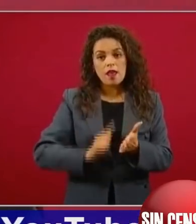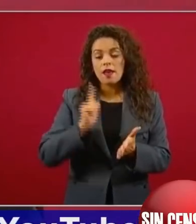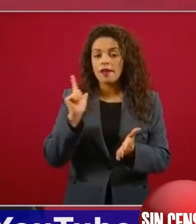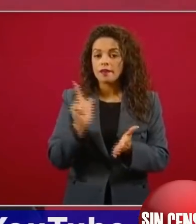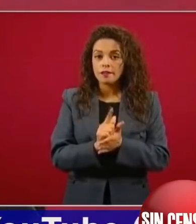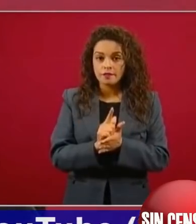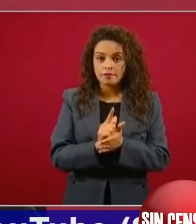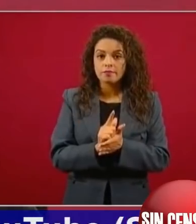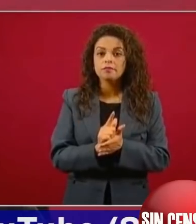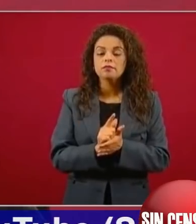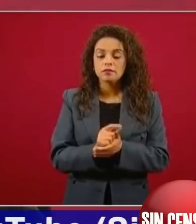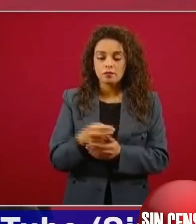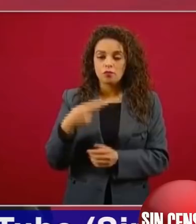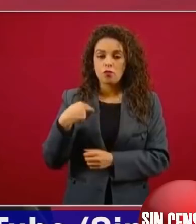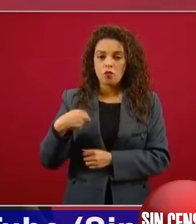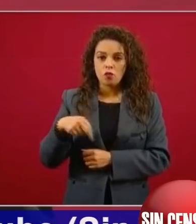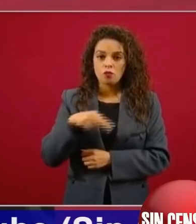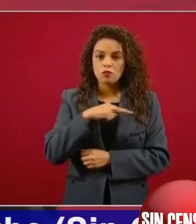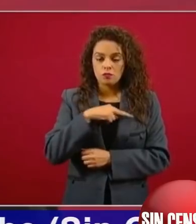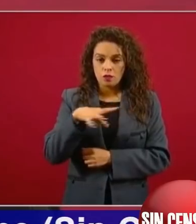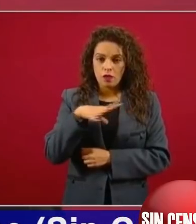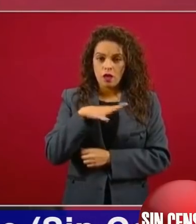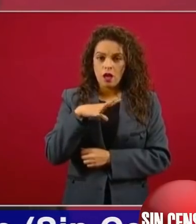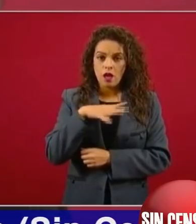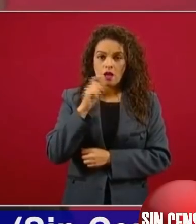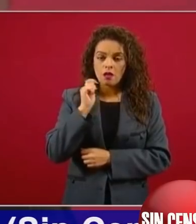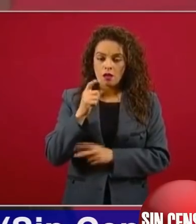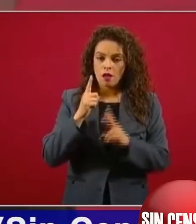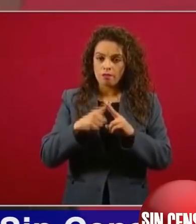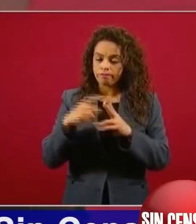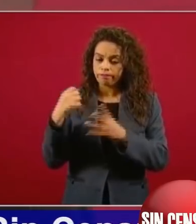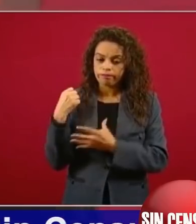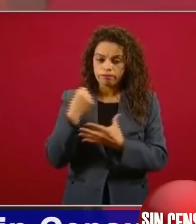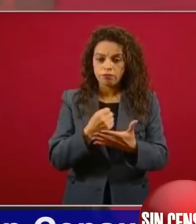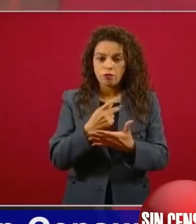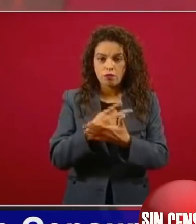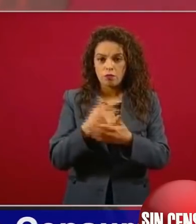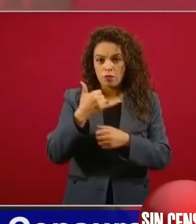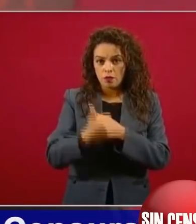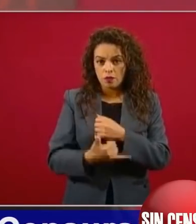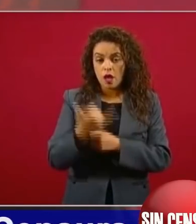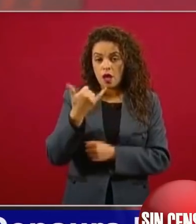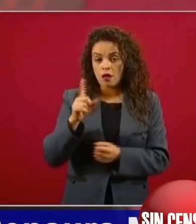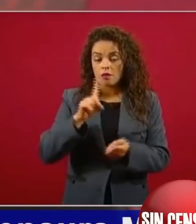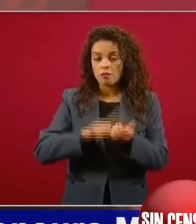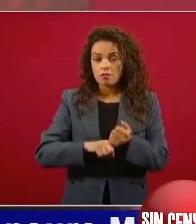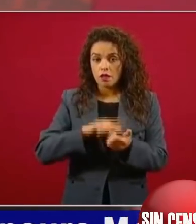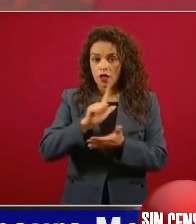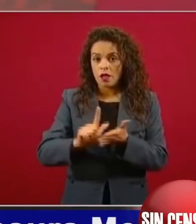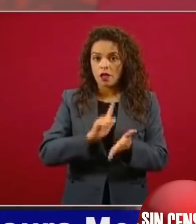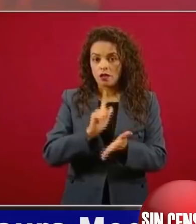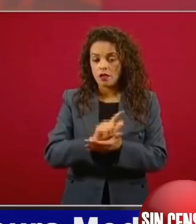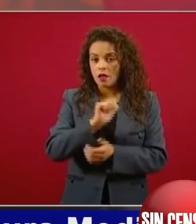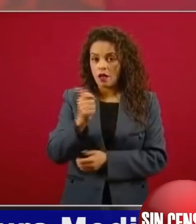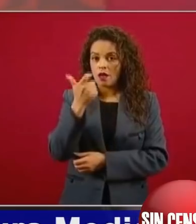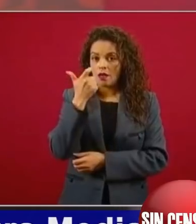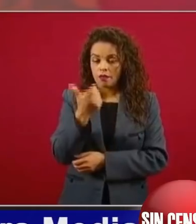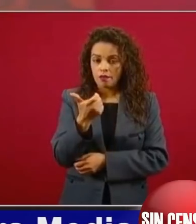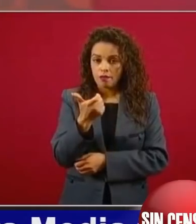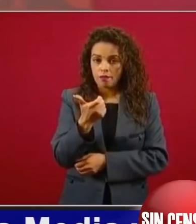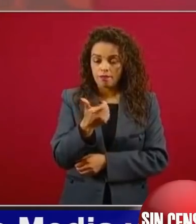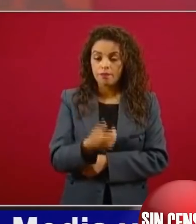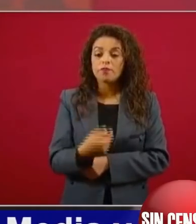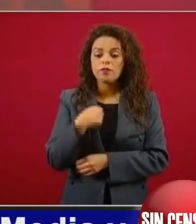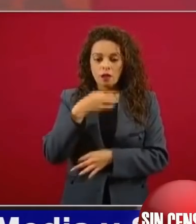de nuestro proyecto de presupuesto y ley de ingresos. Entonces, informarle a la gente que